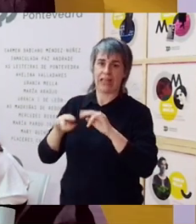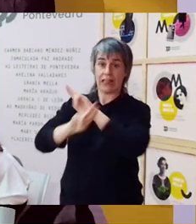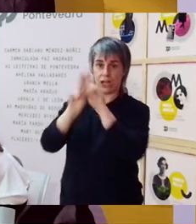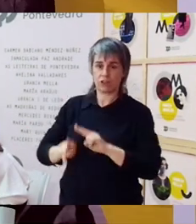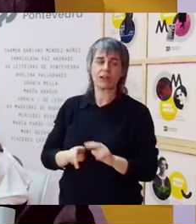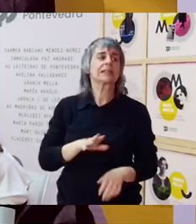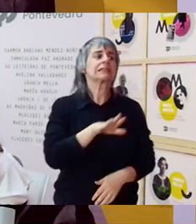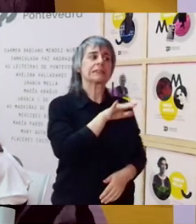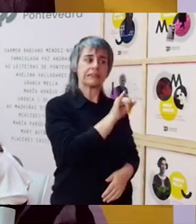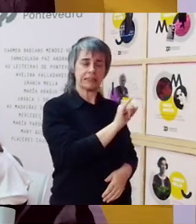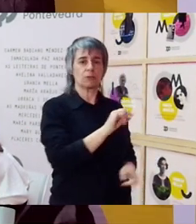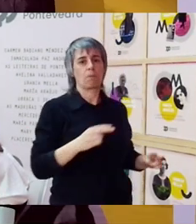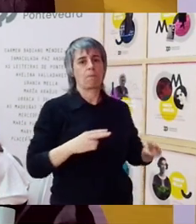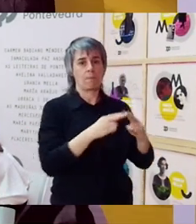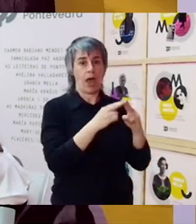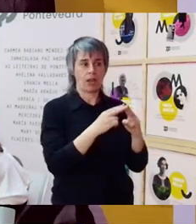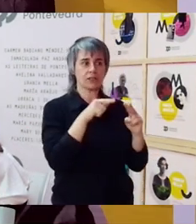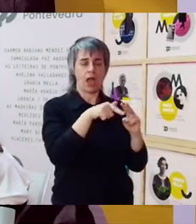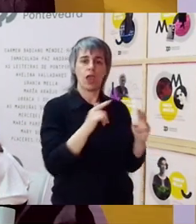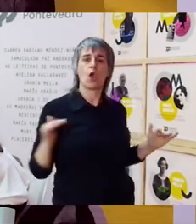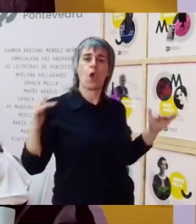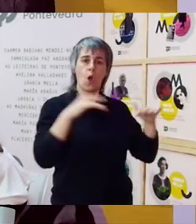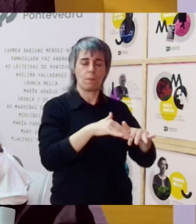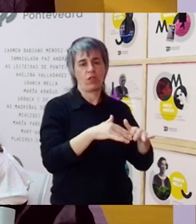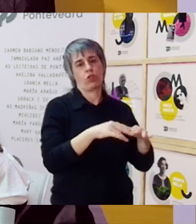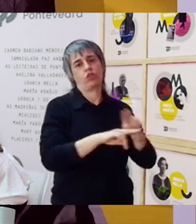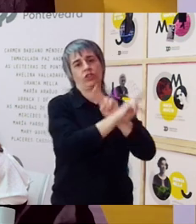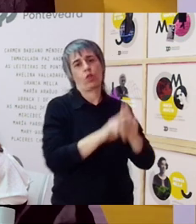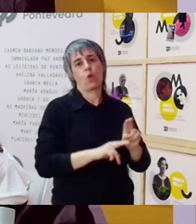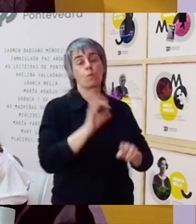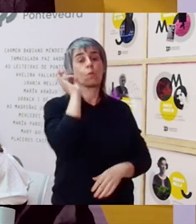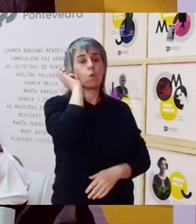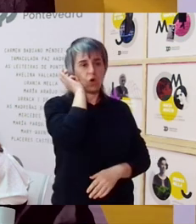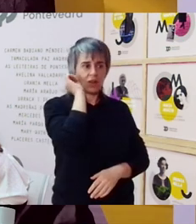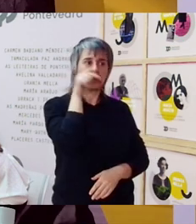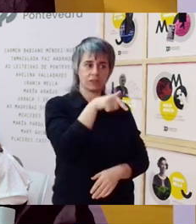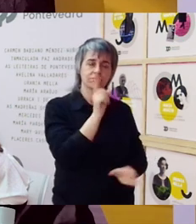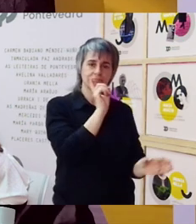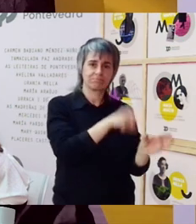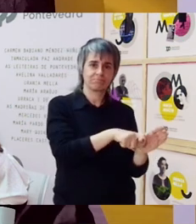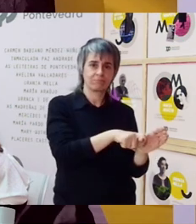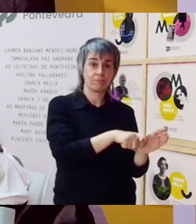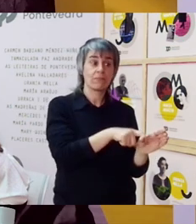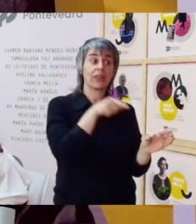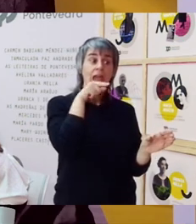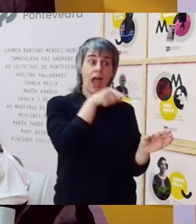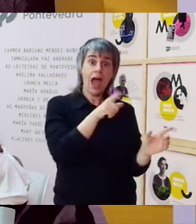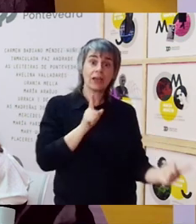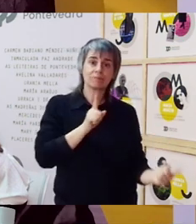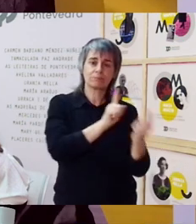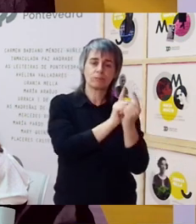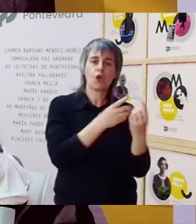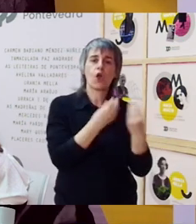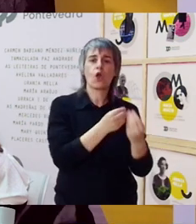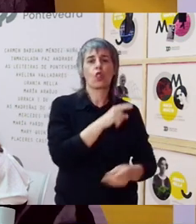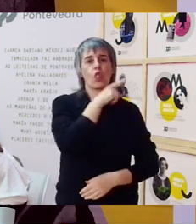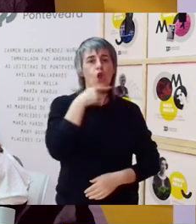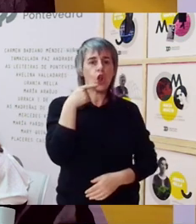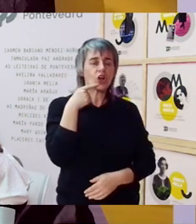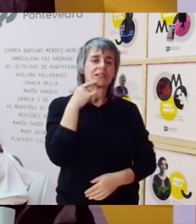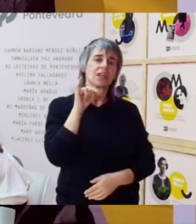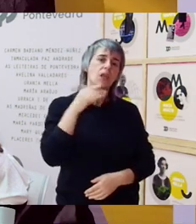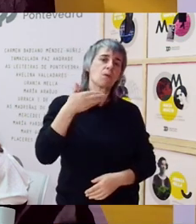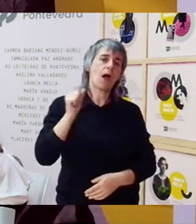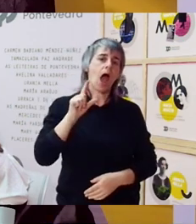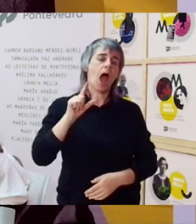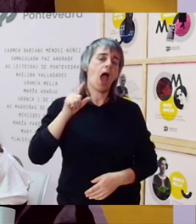en París nunha convención internacional de mulleres. En esa convención estuvo con Dolores Ibarruri, a pasionaria,